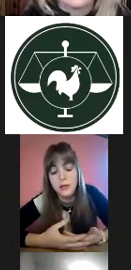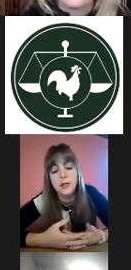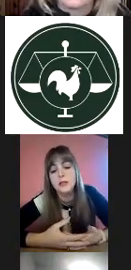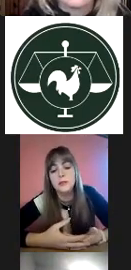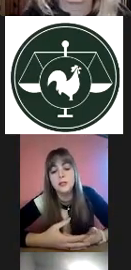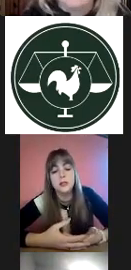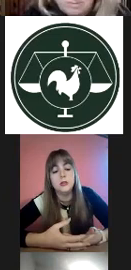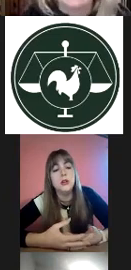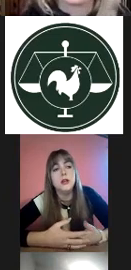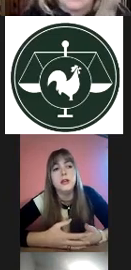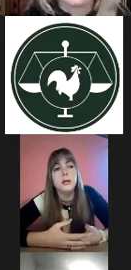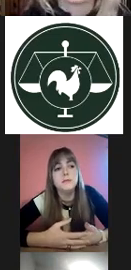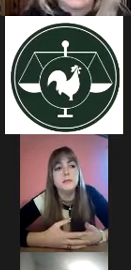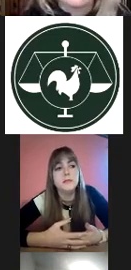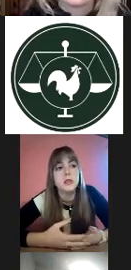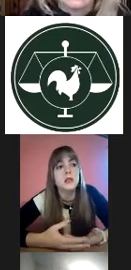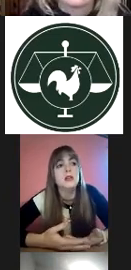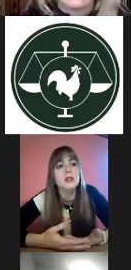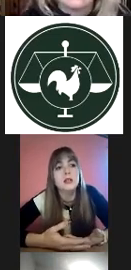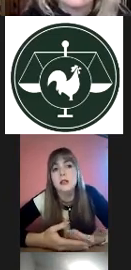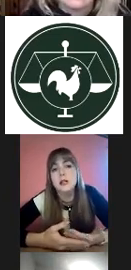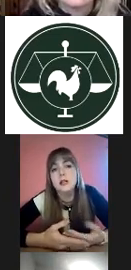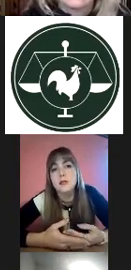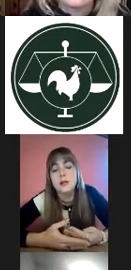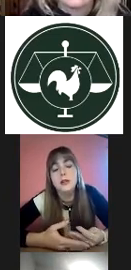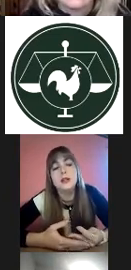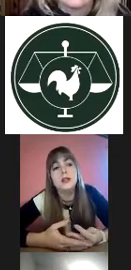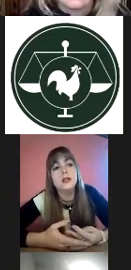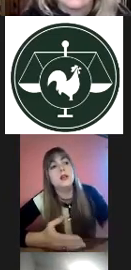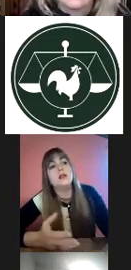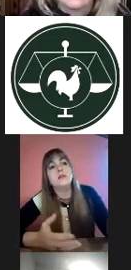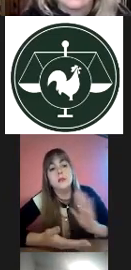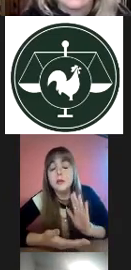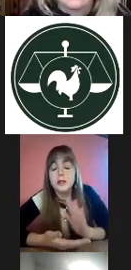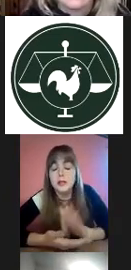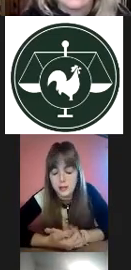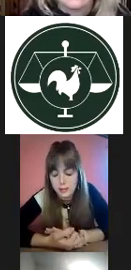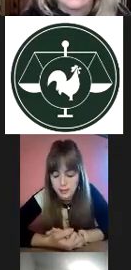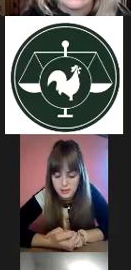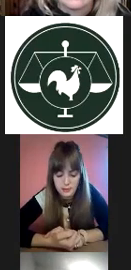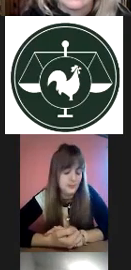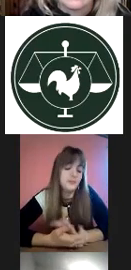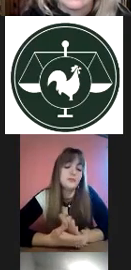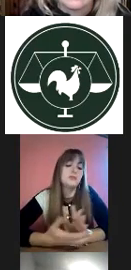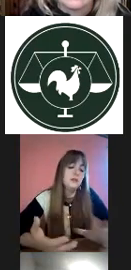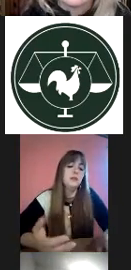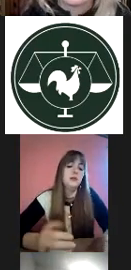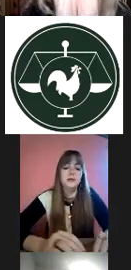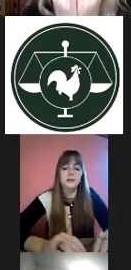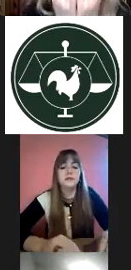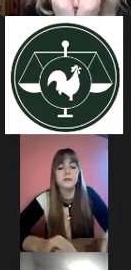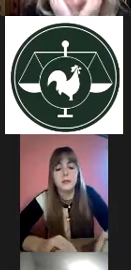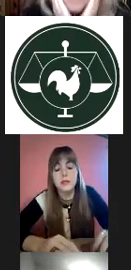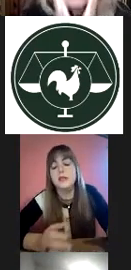teléfono, tan básico. Y sale el animal a dar una vuelta y ¡ay! Me volvió preñada, te dicen.